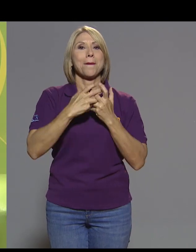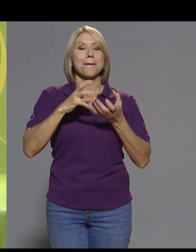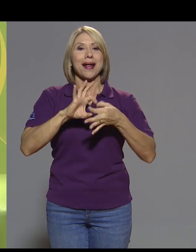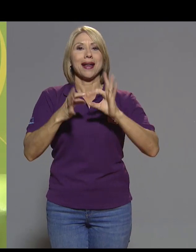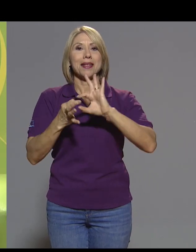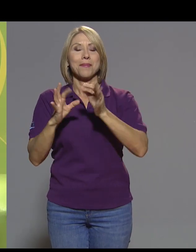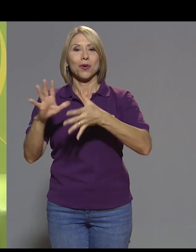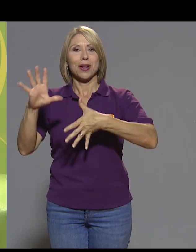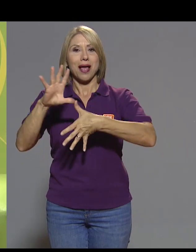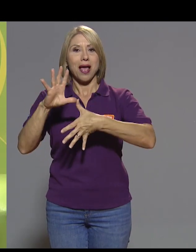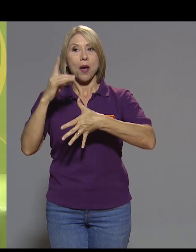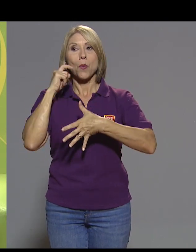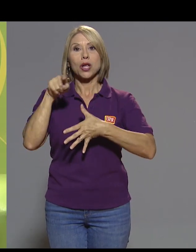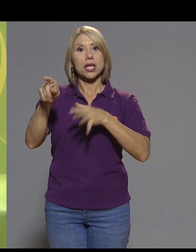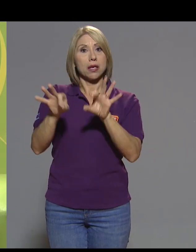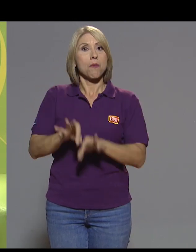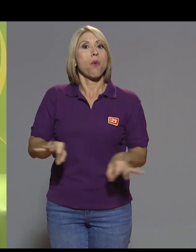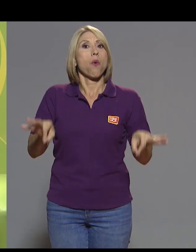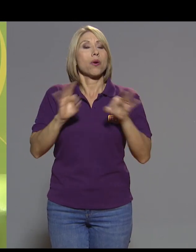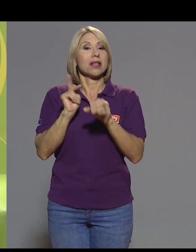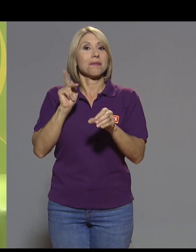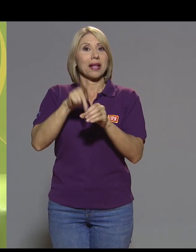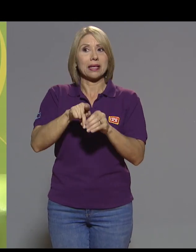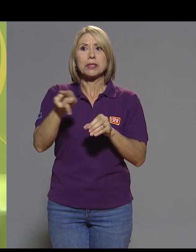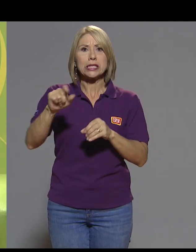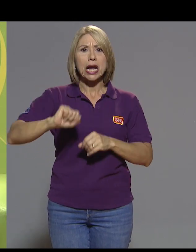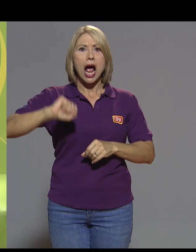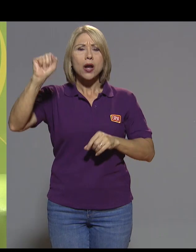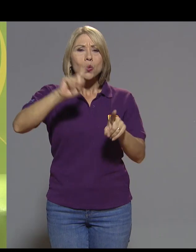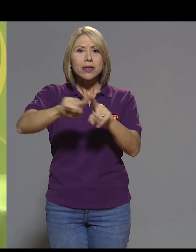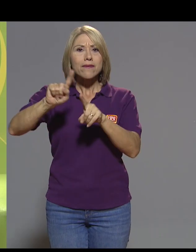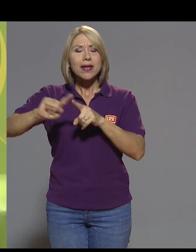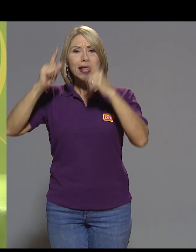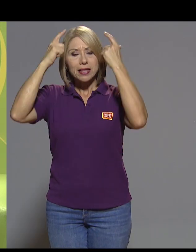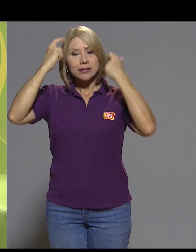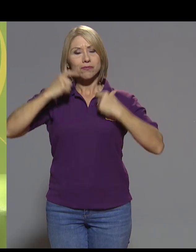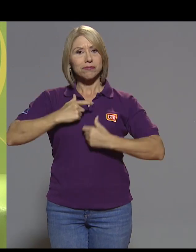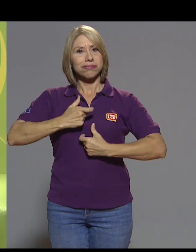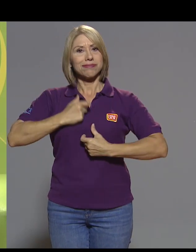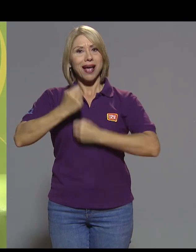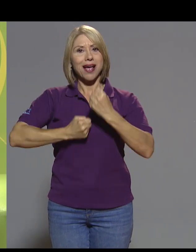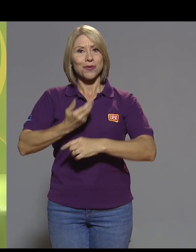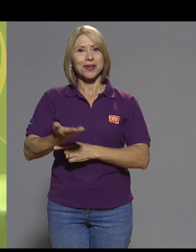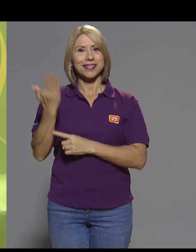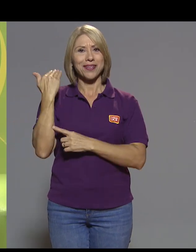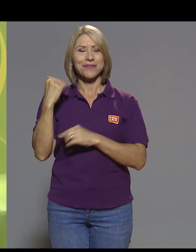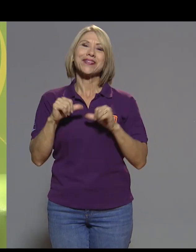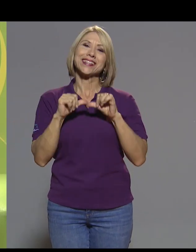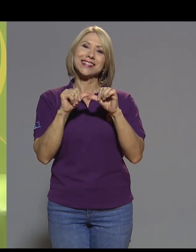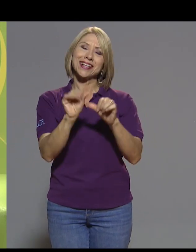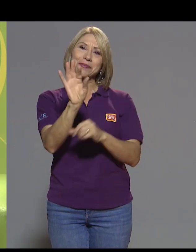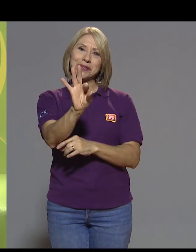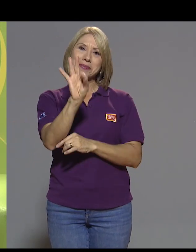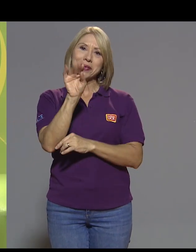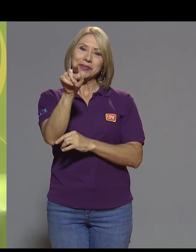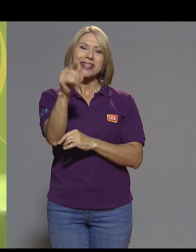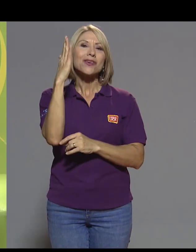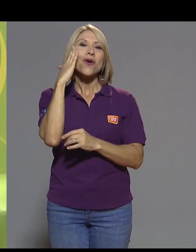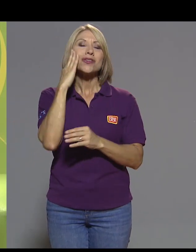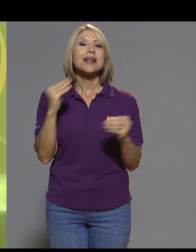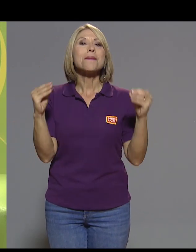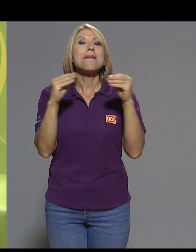por sus verdaderas participaciones y obtener medallas en varios certámenes durante el año pasado y seguiremos invitándoles a